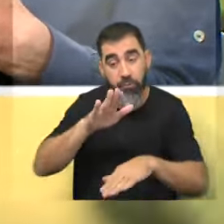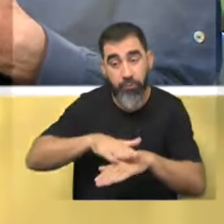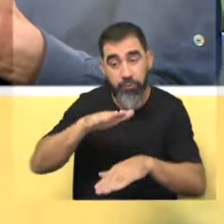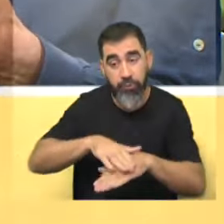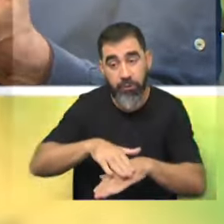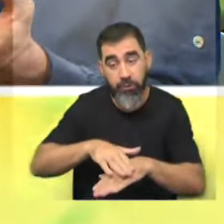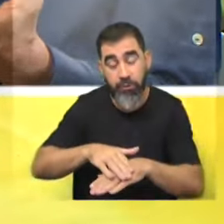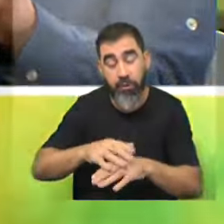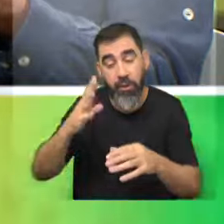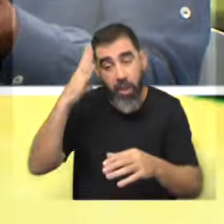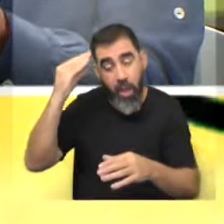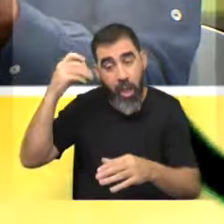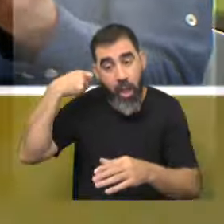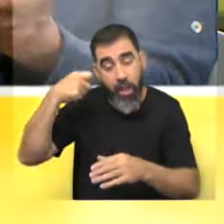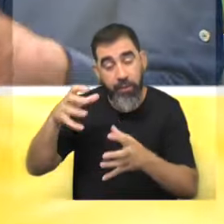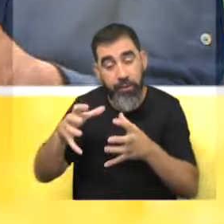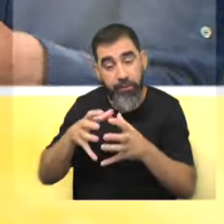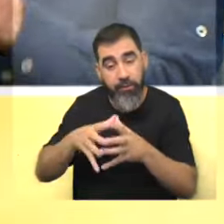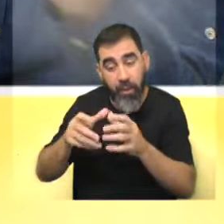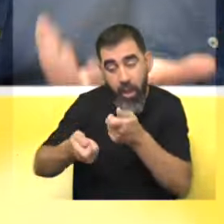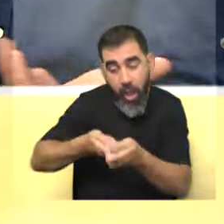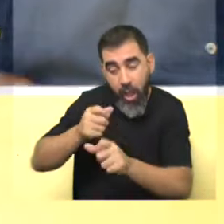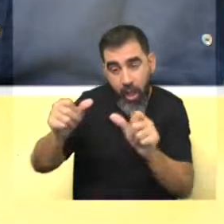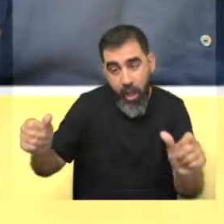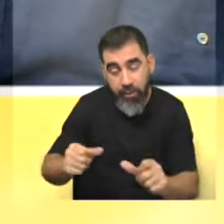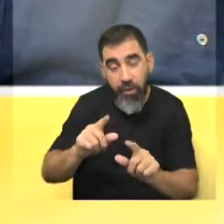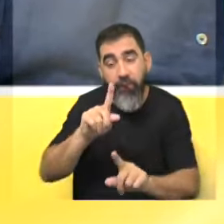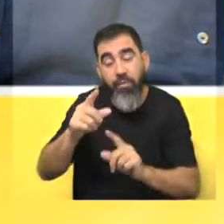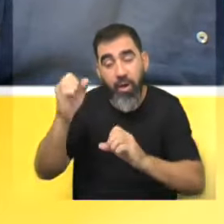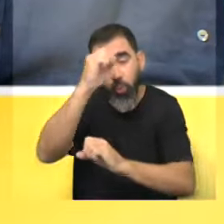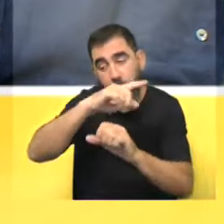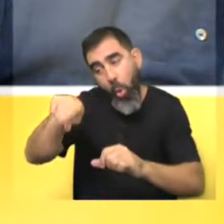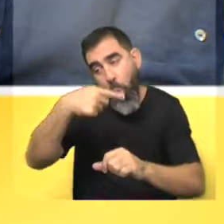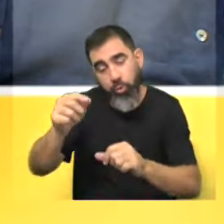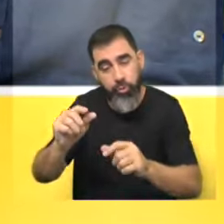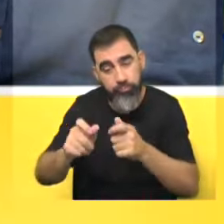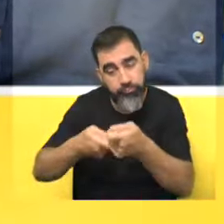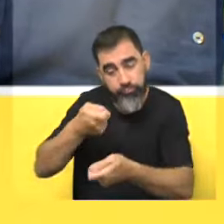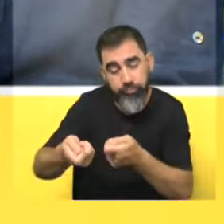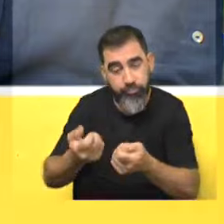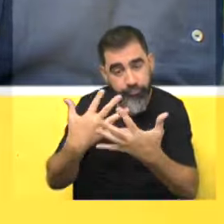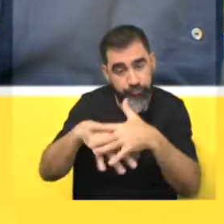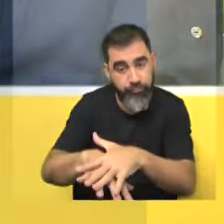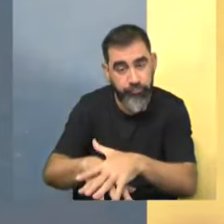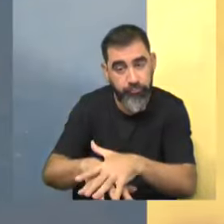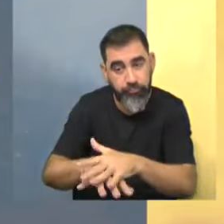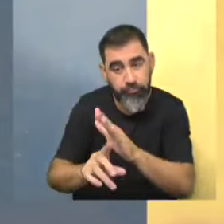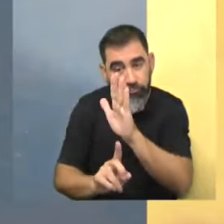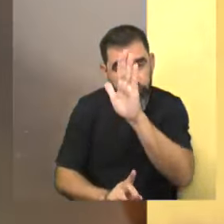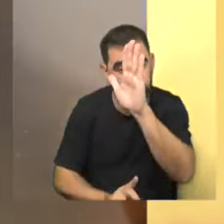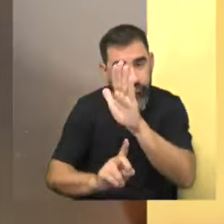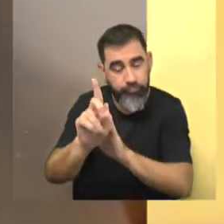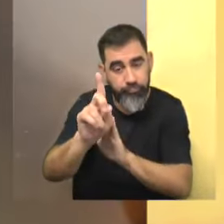grupo en Antel, se encargó de hacer una parte del satélite y la Facultad de Ingeniería la otra parte del satélite. Ese satélite fue puesto en órbita